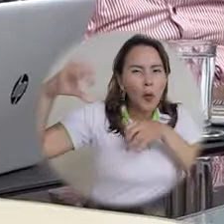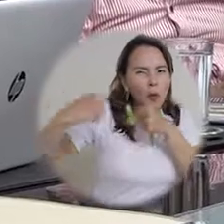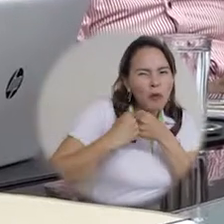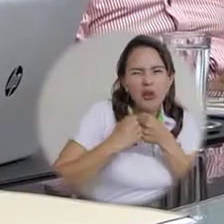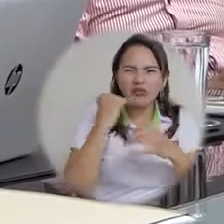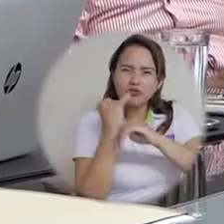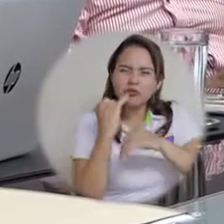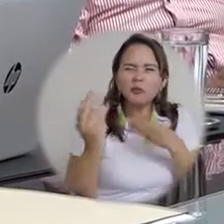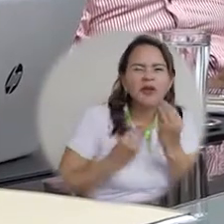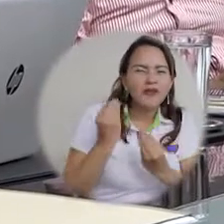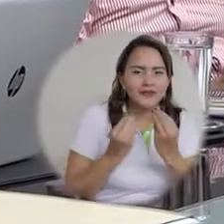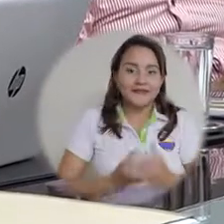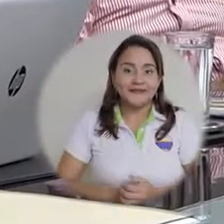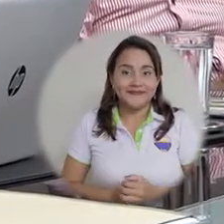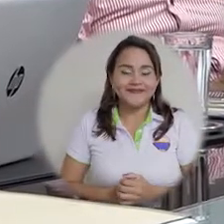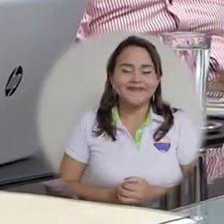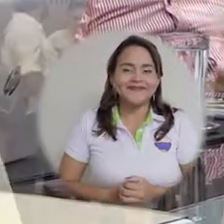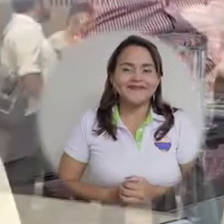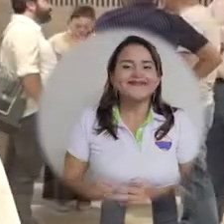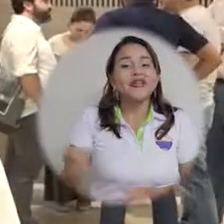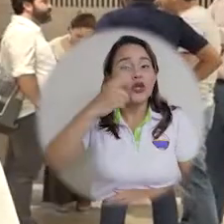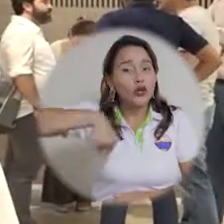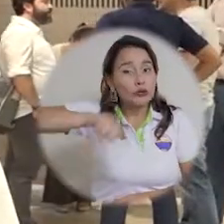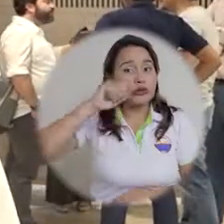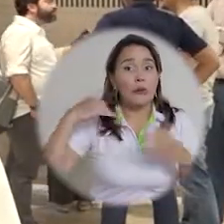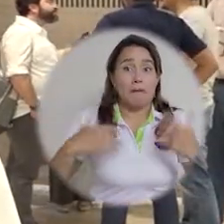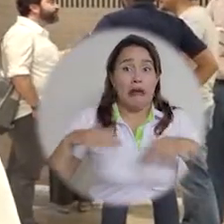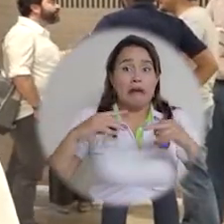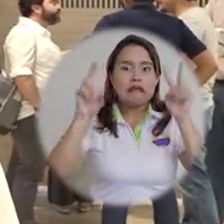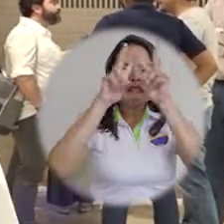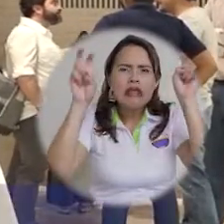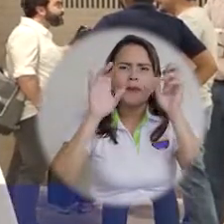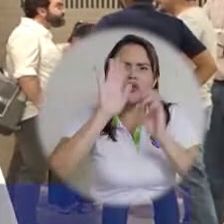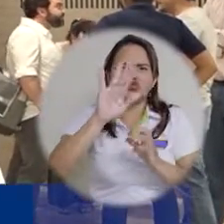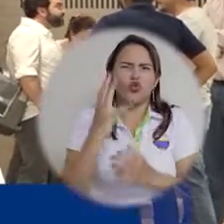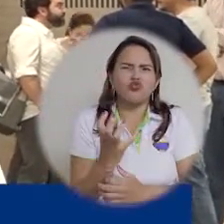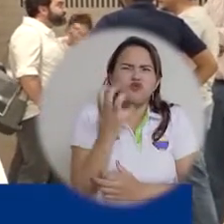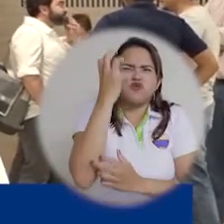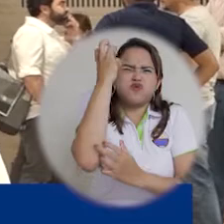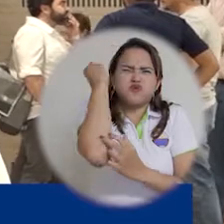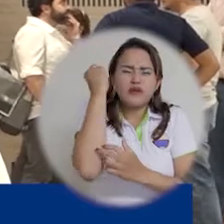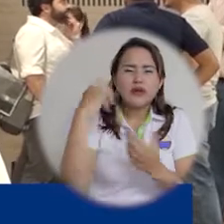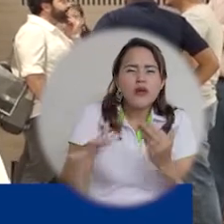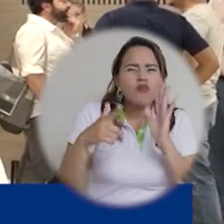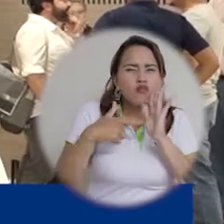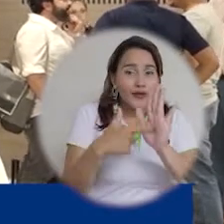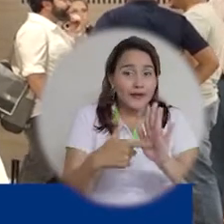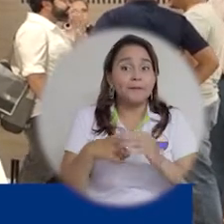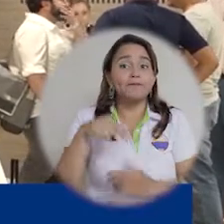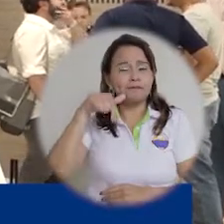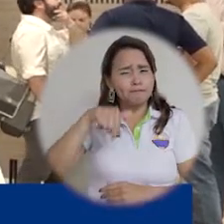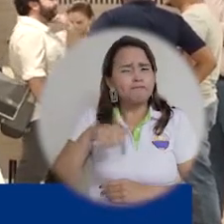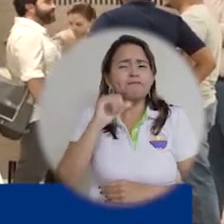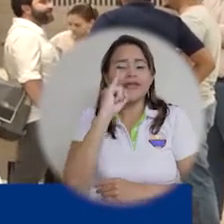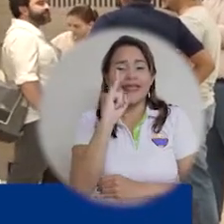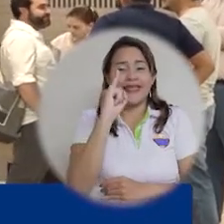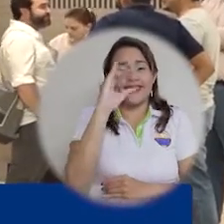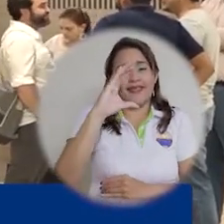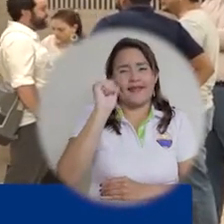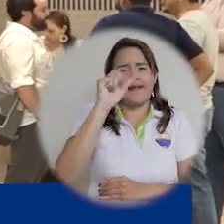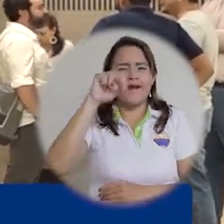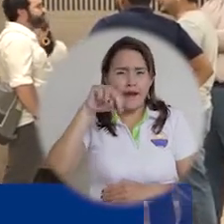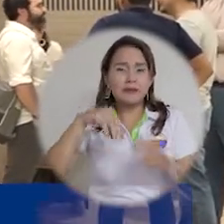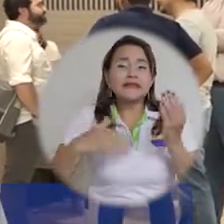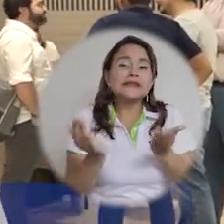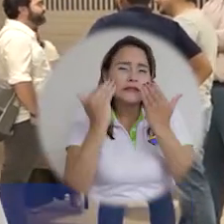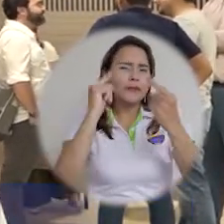ambas instituciones. Nosotros tenemos una de las colecciones arqueológicas más importantes del país. El ICAN pues, ha ofrecido darnos